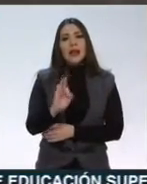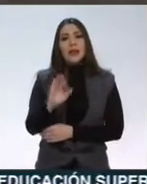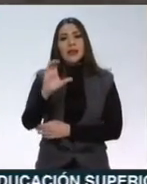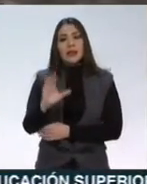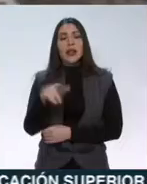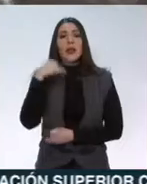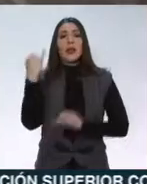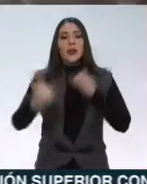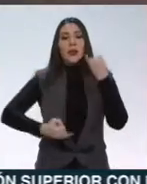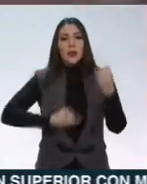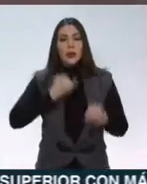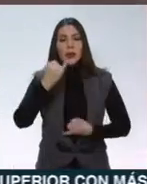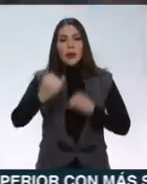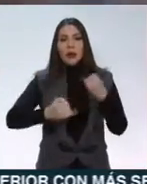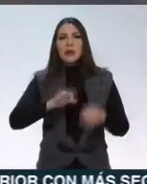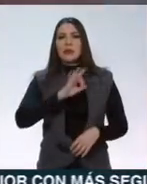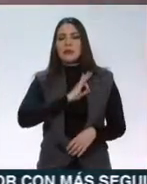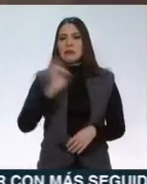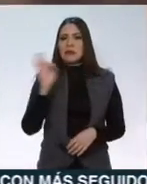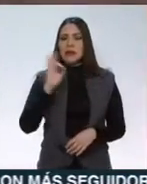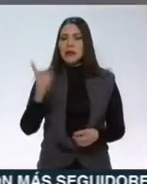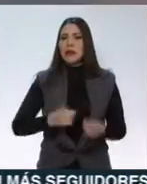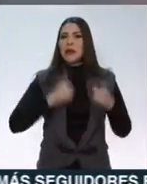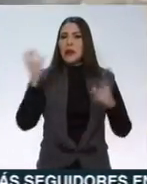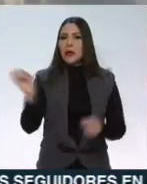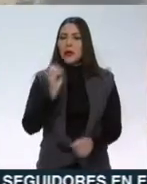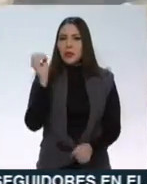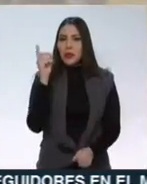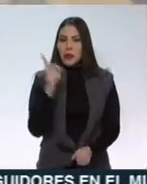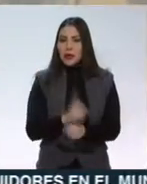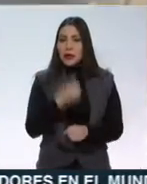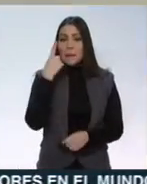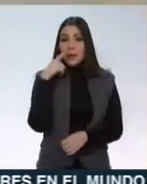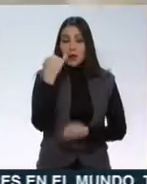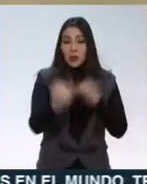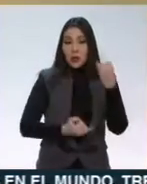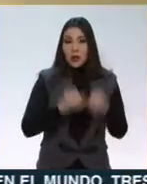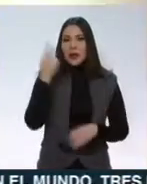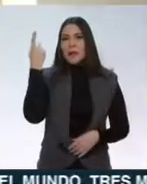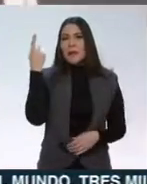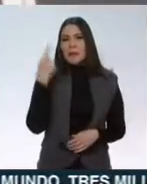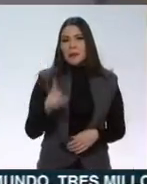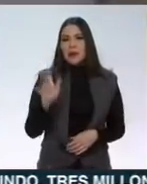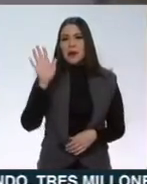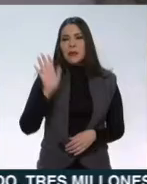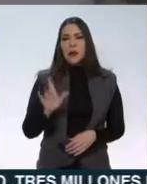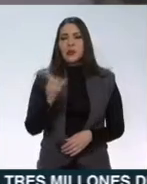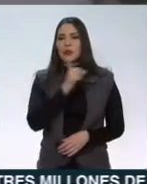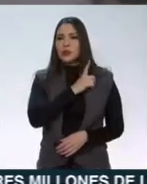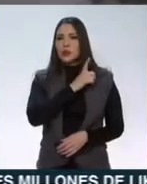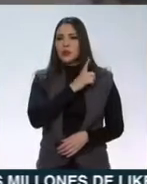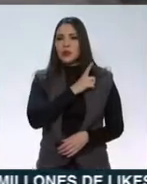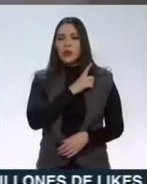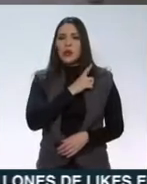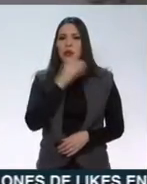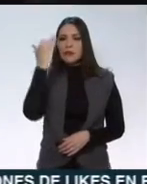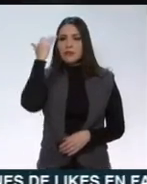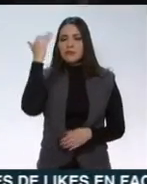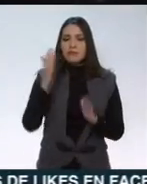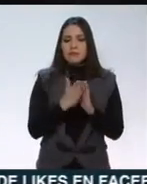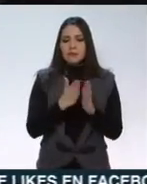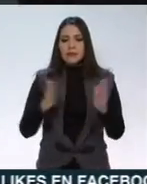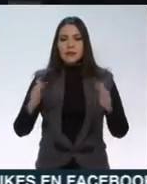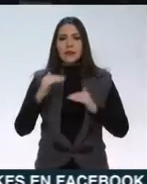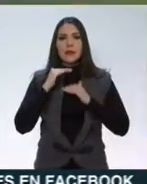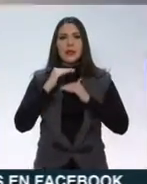las bandas. Se le podría dar la oportunidad a este jugador, pero se presta que solo sea por 6 meses.